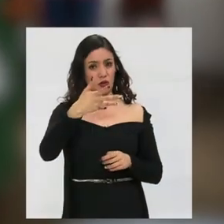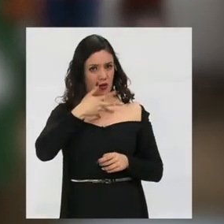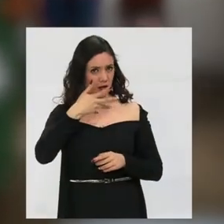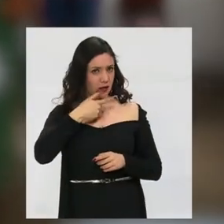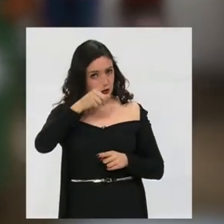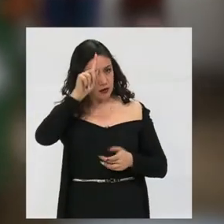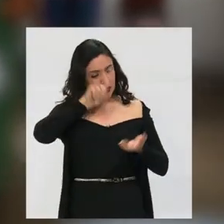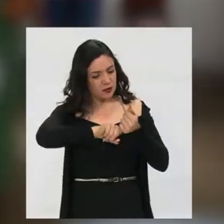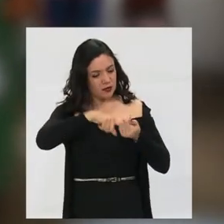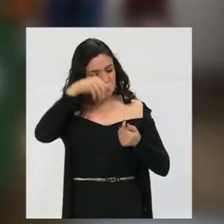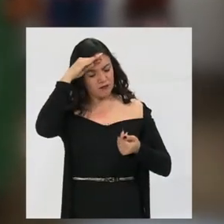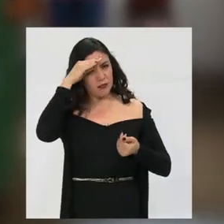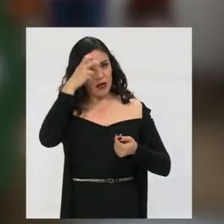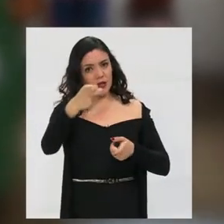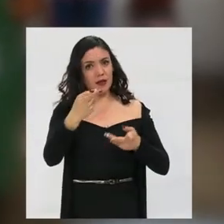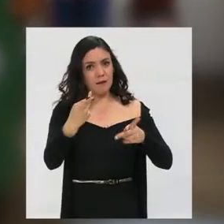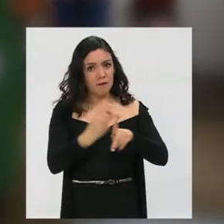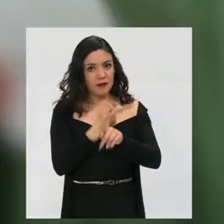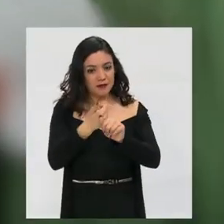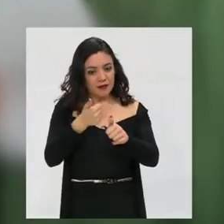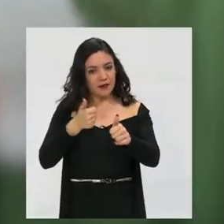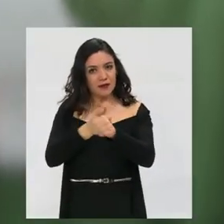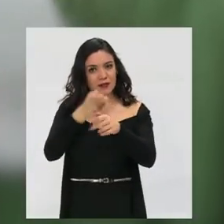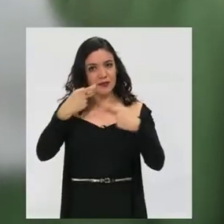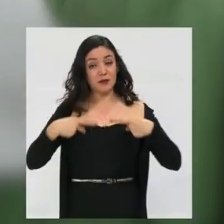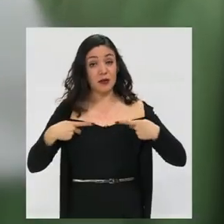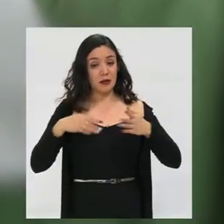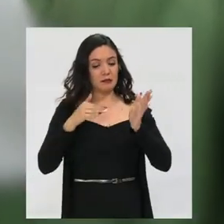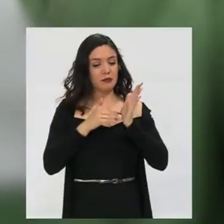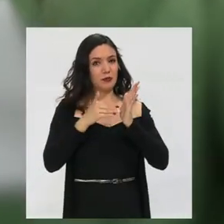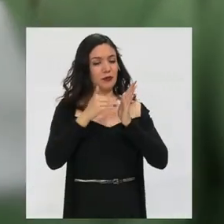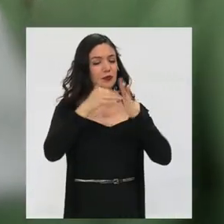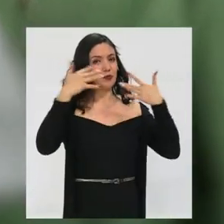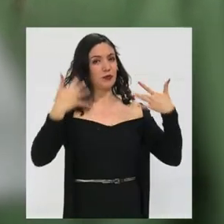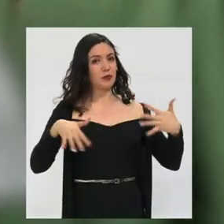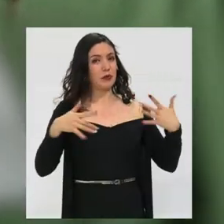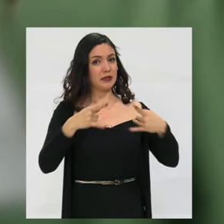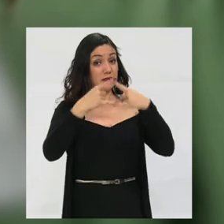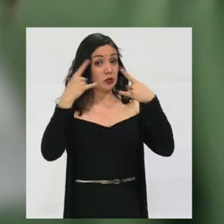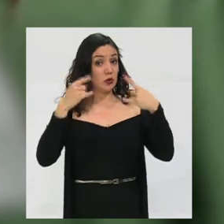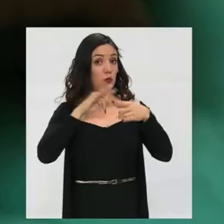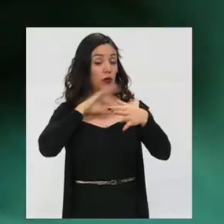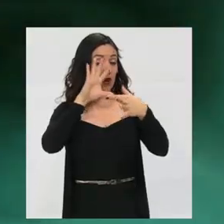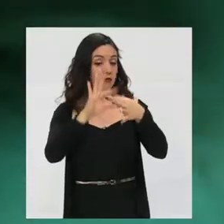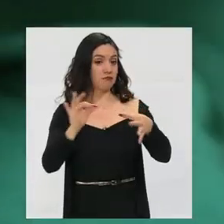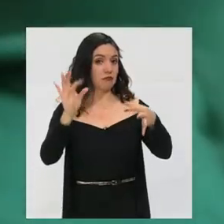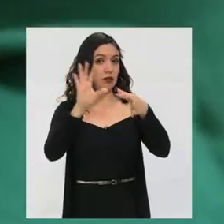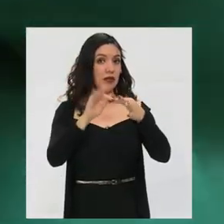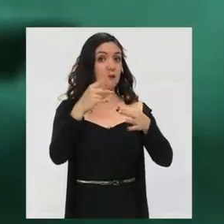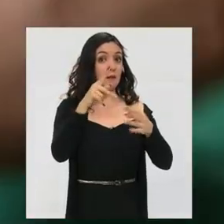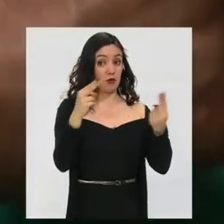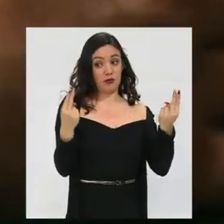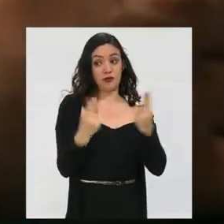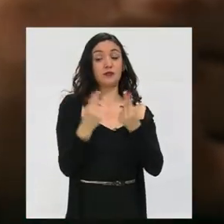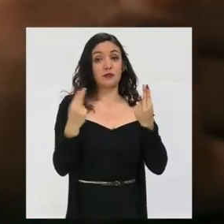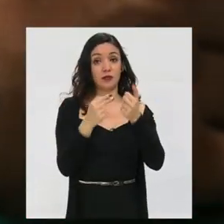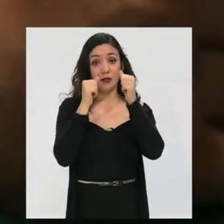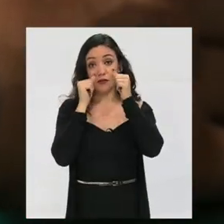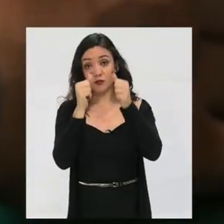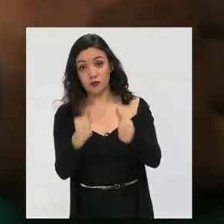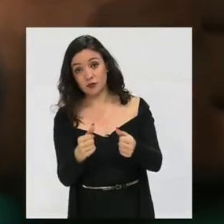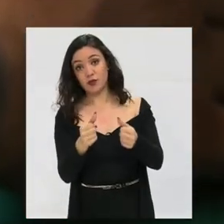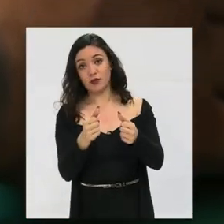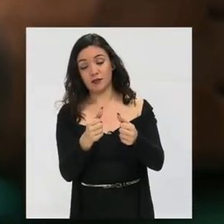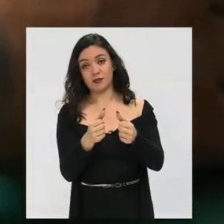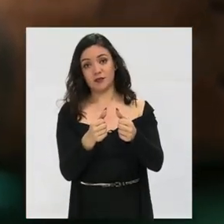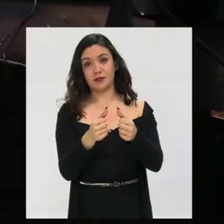¿Te habías preguntado lo que existe detrás de estas personas? Las miles de historias que tienen por contar y que necesitan